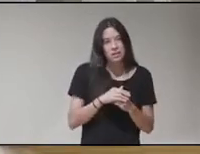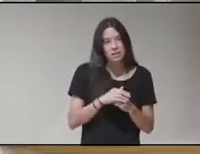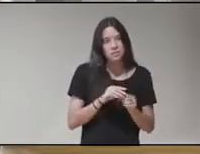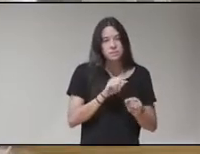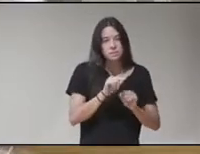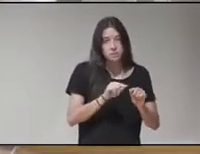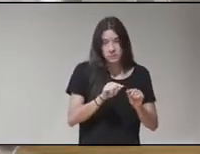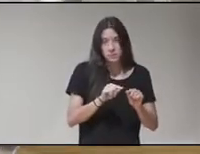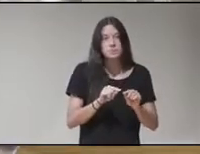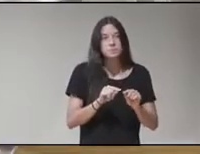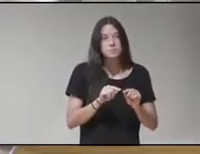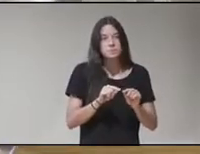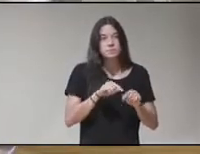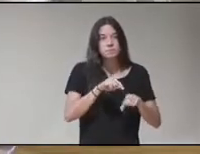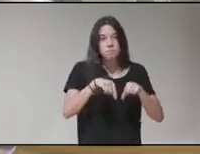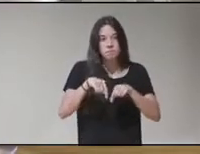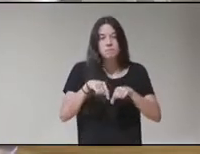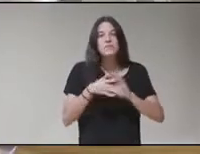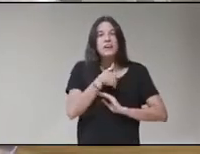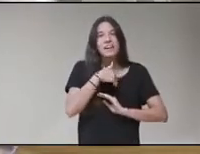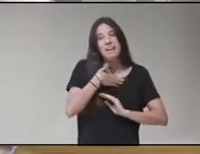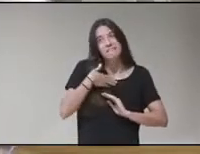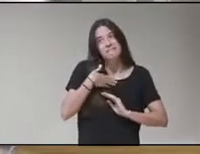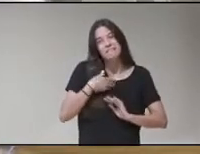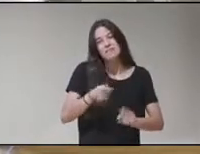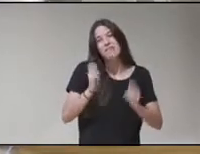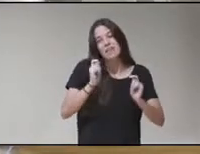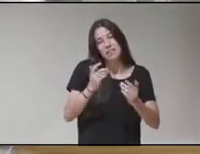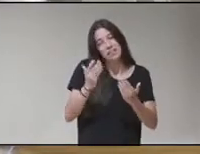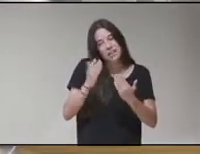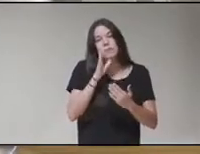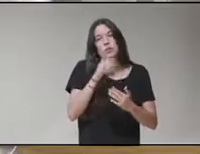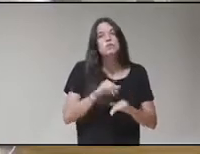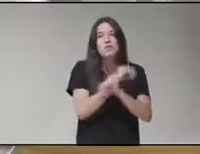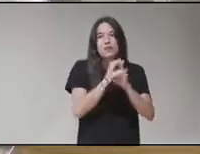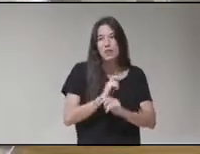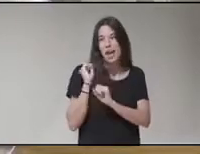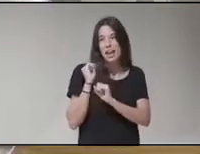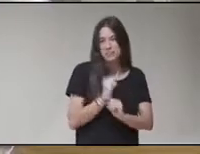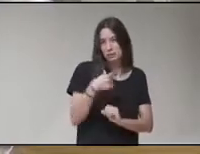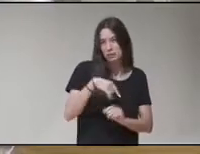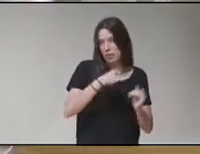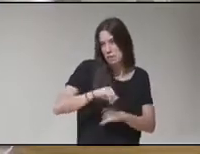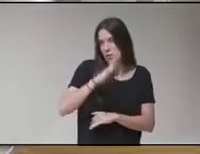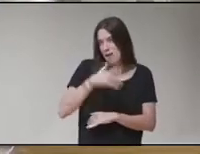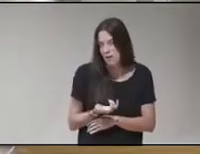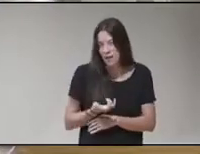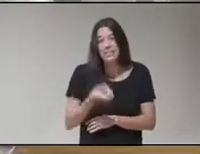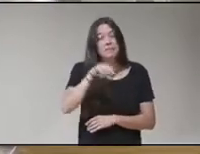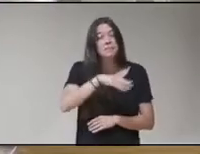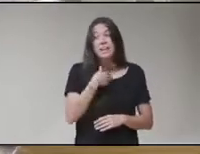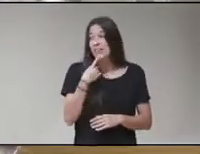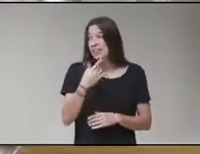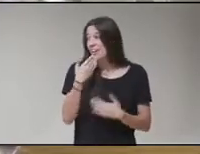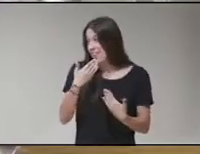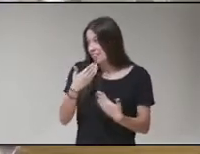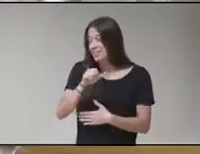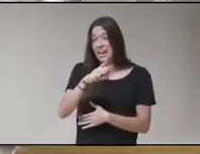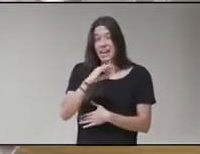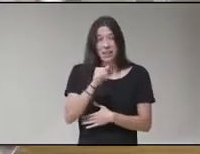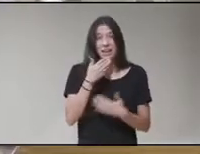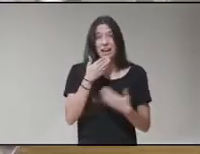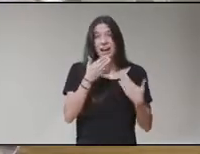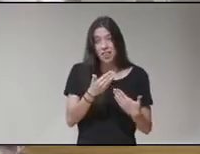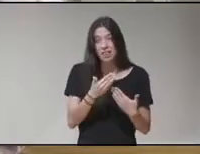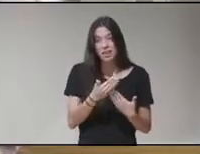decir, por este feliz aniversario que estamos celebrando. Quería, además, pues agradecerle a Alicia el que hubiera pensado en